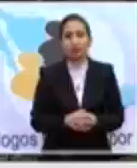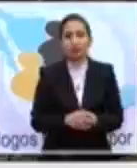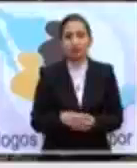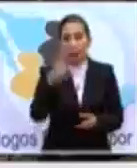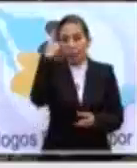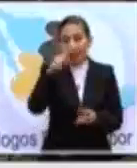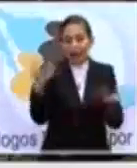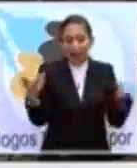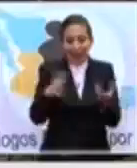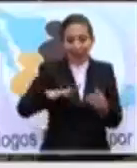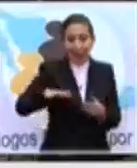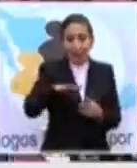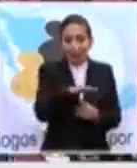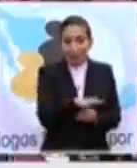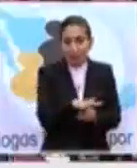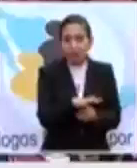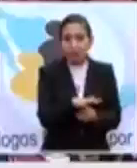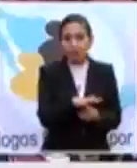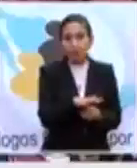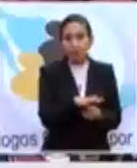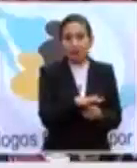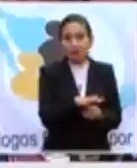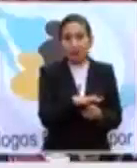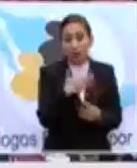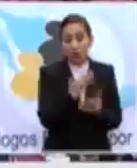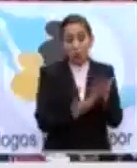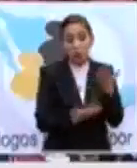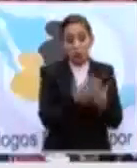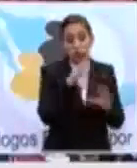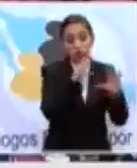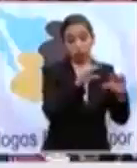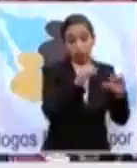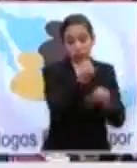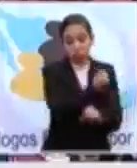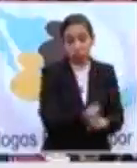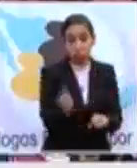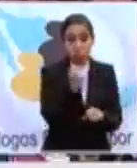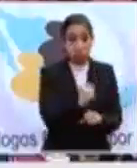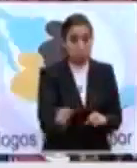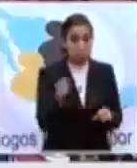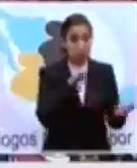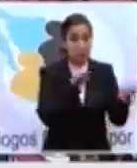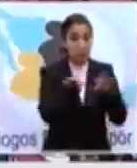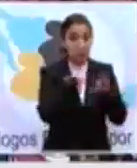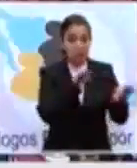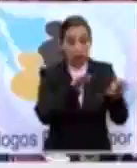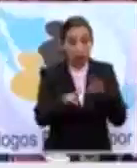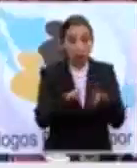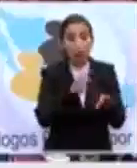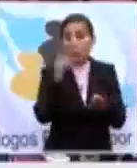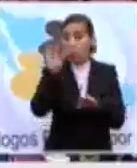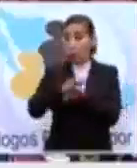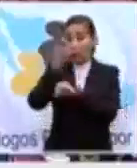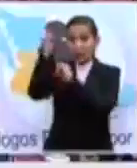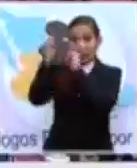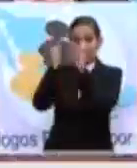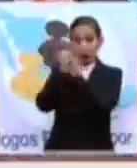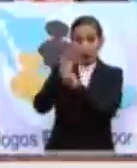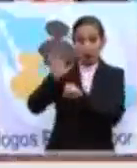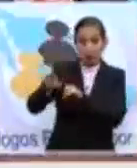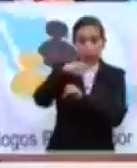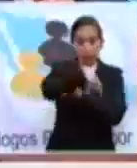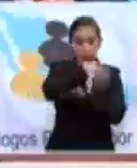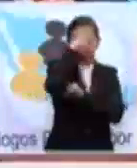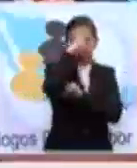para generar la mano de obra más calificada. Las tendencias internacionales y